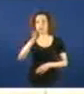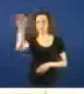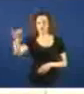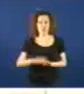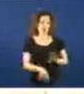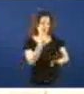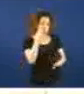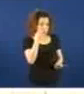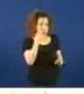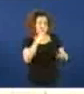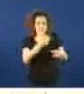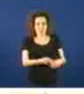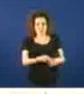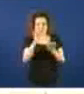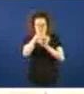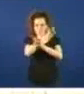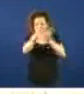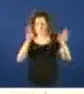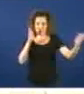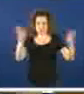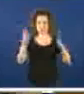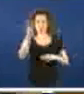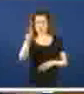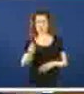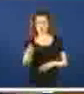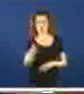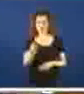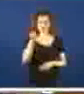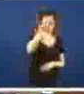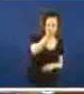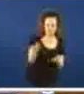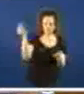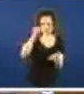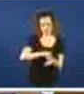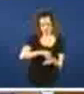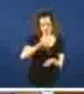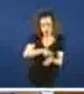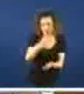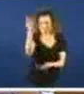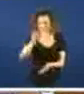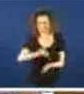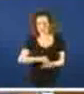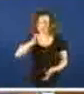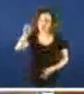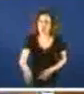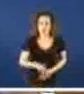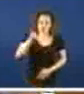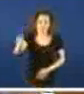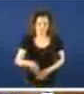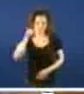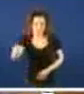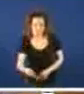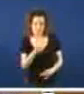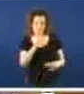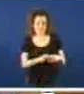Vamos a ver, é un feito objetivo que nun plazo de 2 minutos vostede fixo tres chamadas a orde. Sí. Xudgando unha intervención